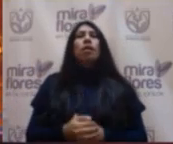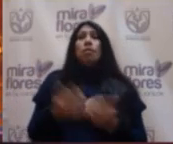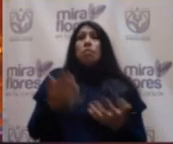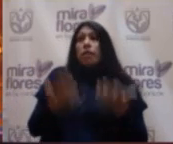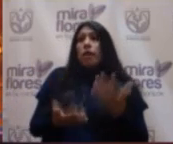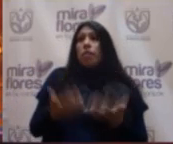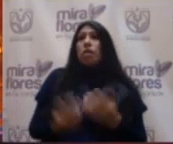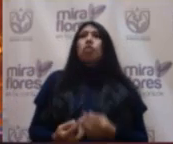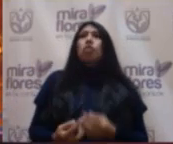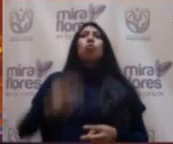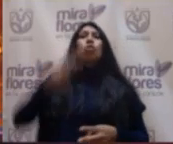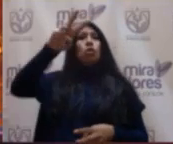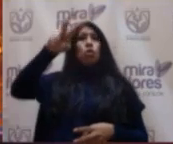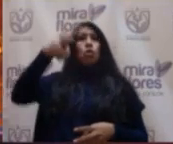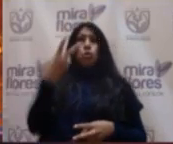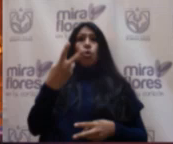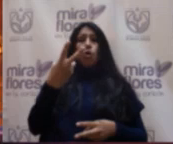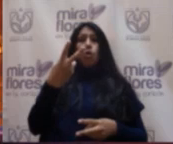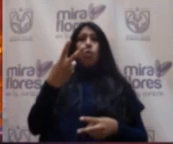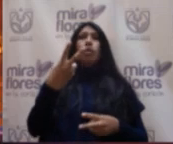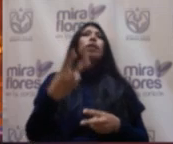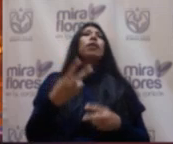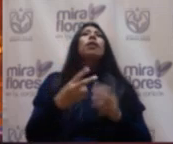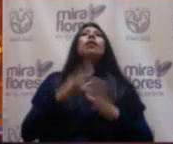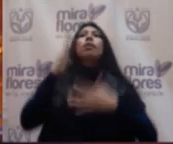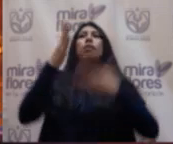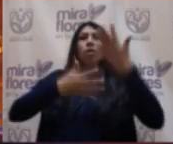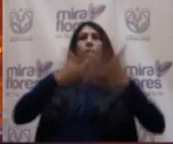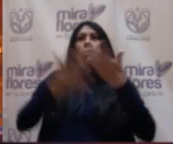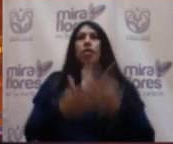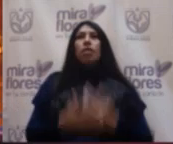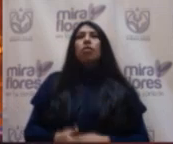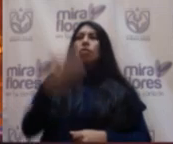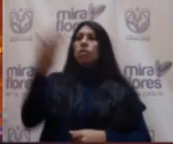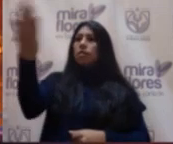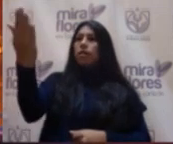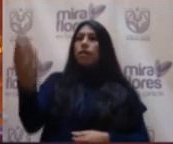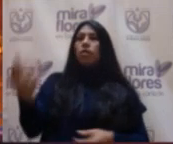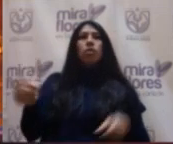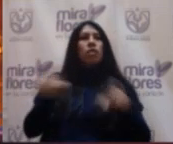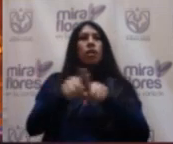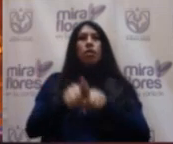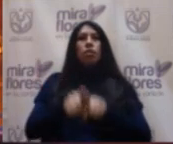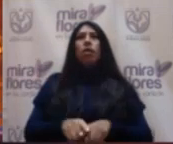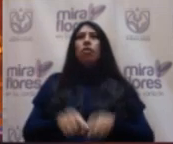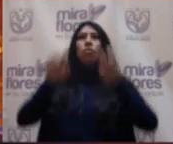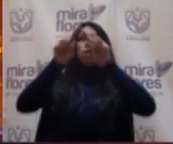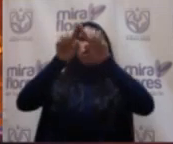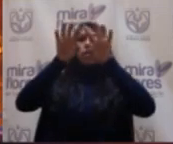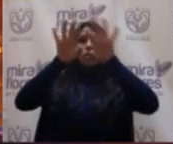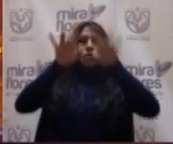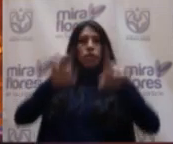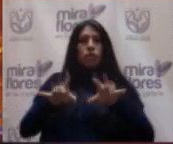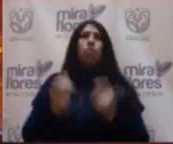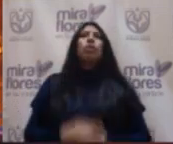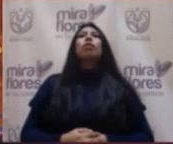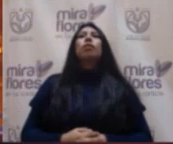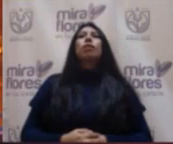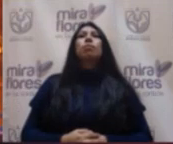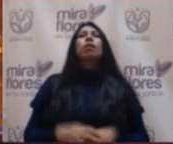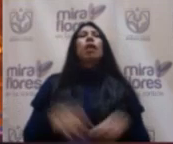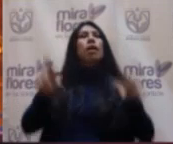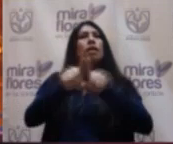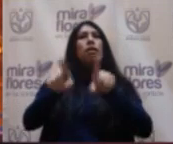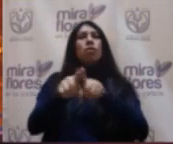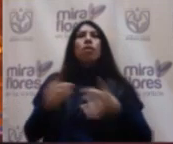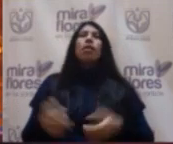doble traducción, un doble lenguaje de señas, tanto de este lado como en el lado de la pantalla. Muy bien, dicho esto,